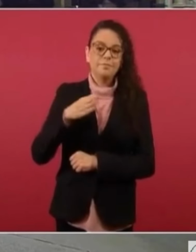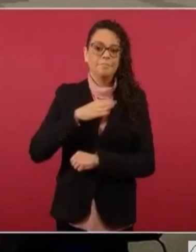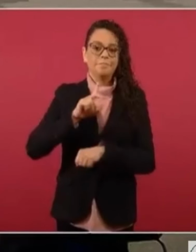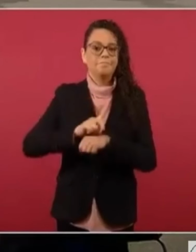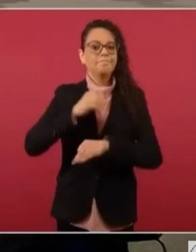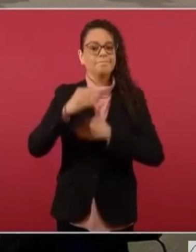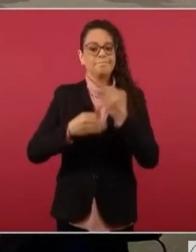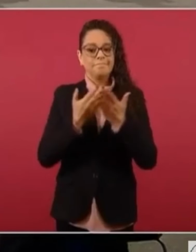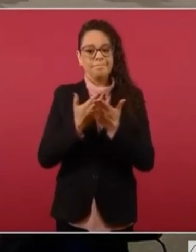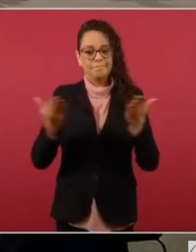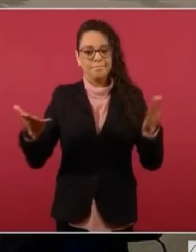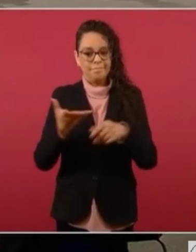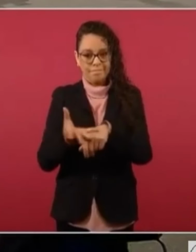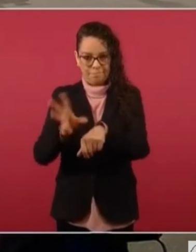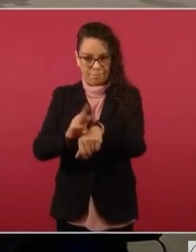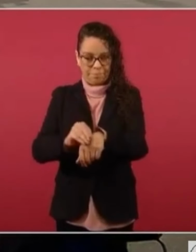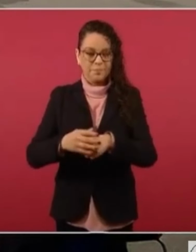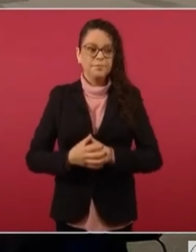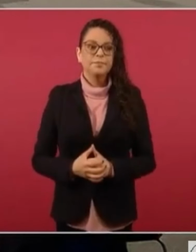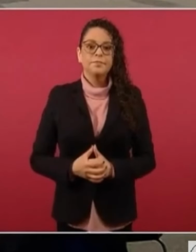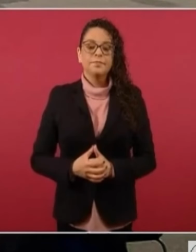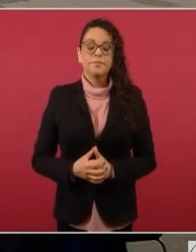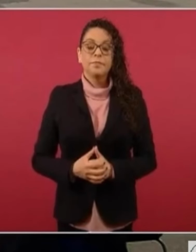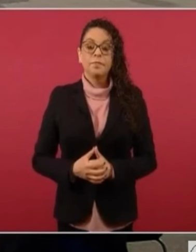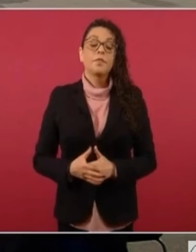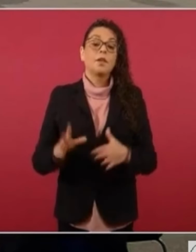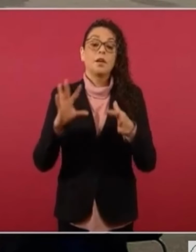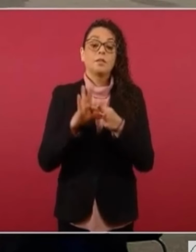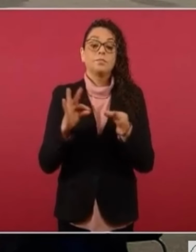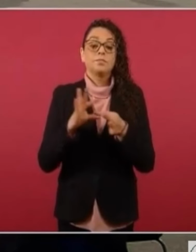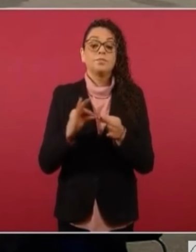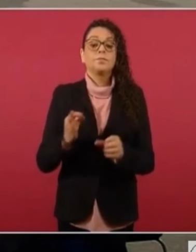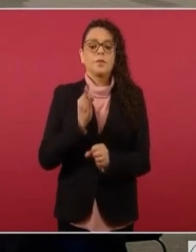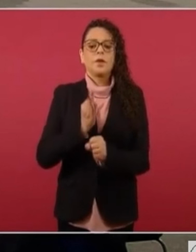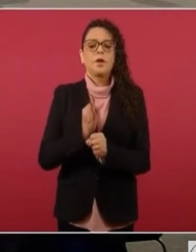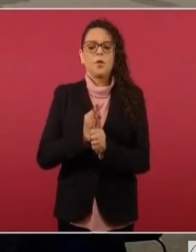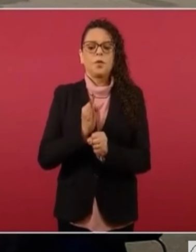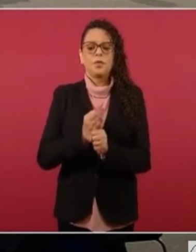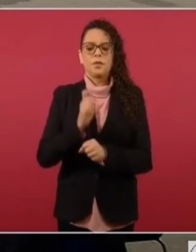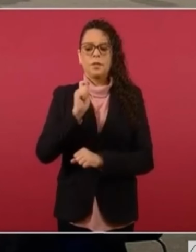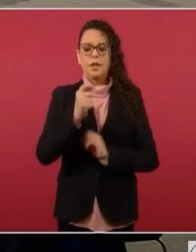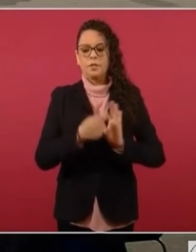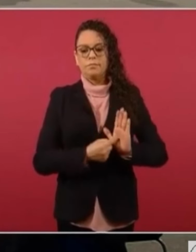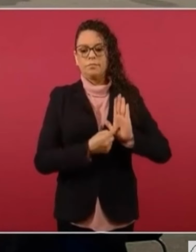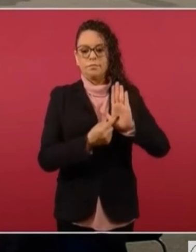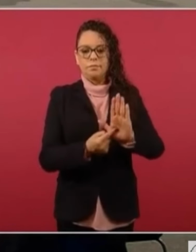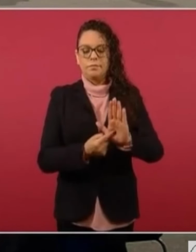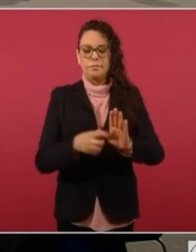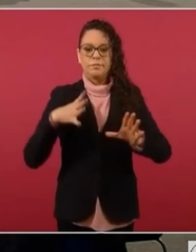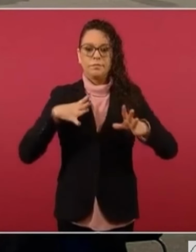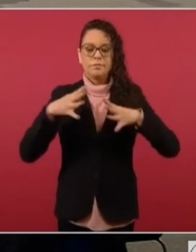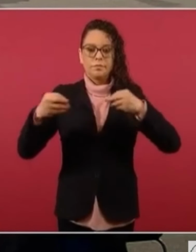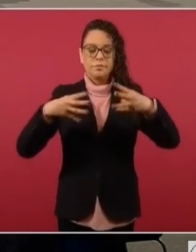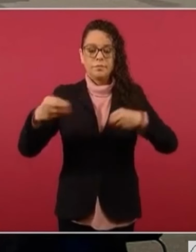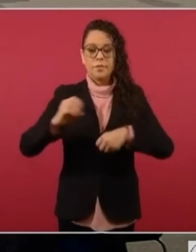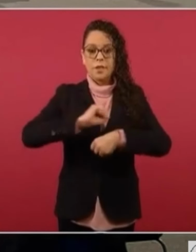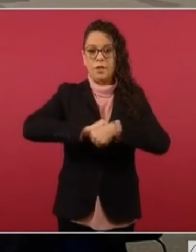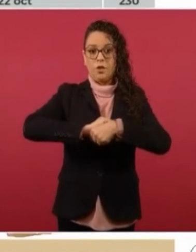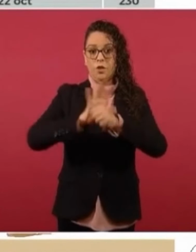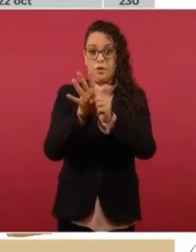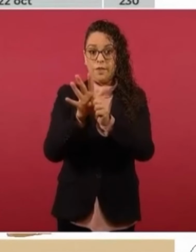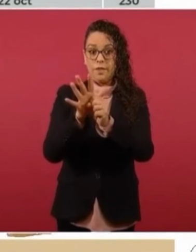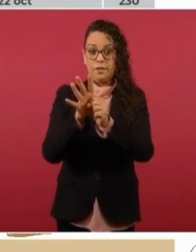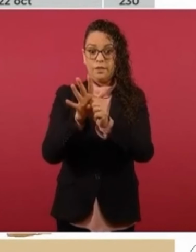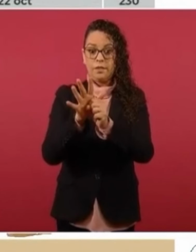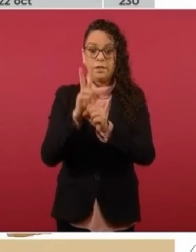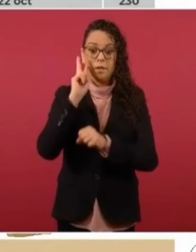todos. Vamos a presentar la situación actual de la epidemia de COVID-19, en donde podemos